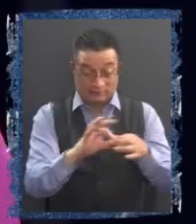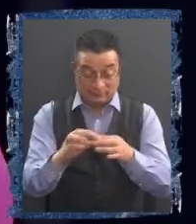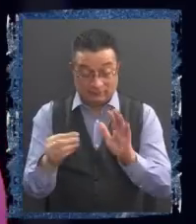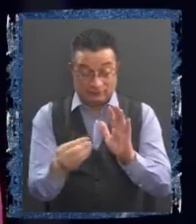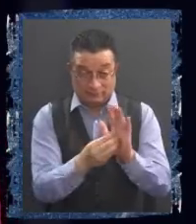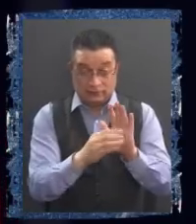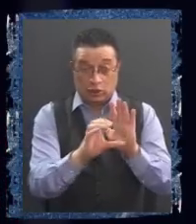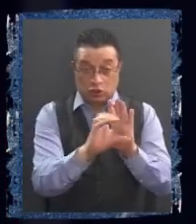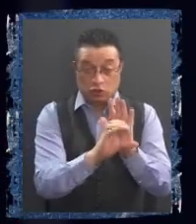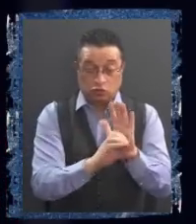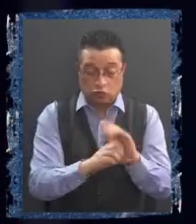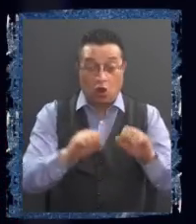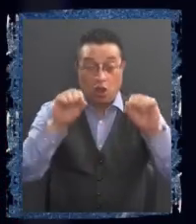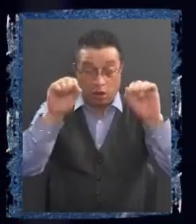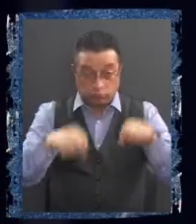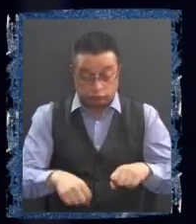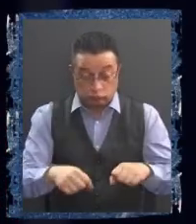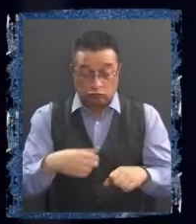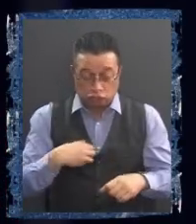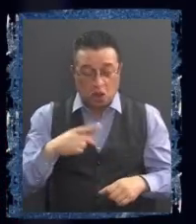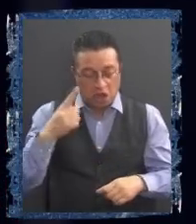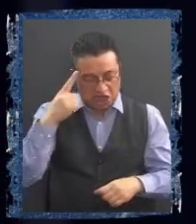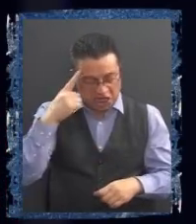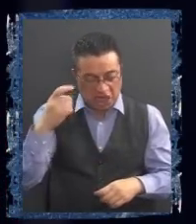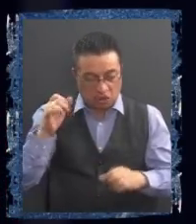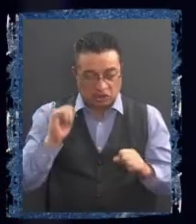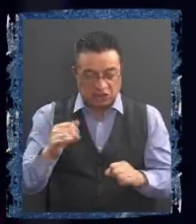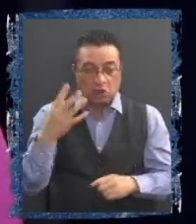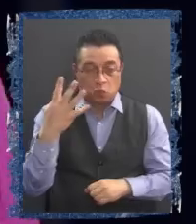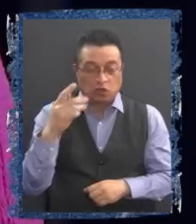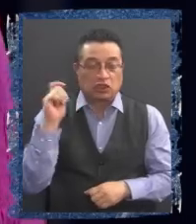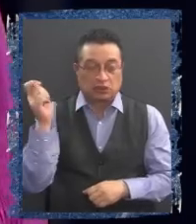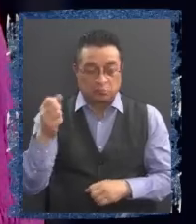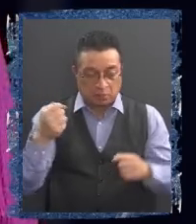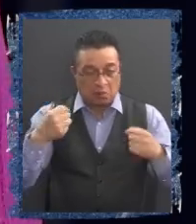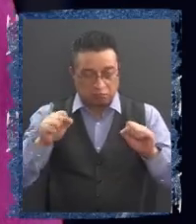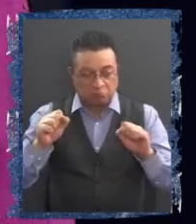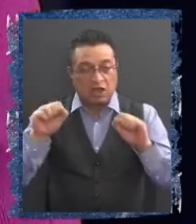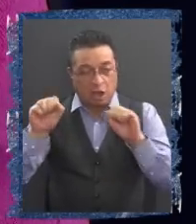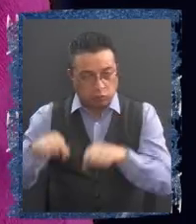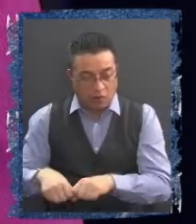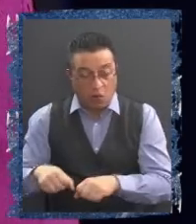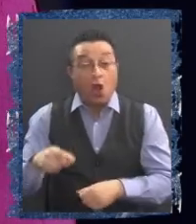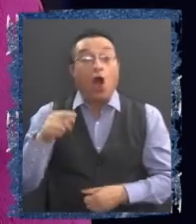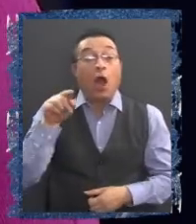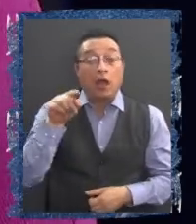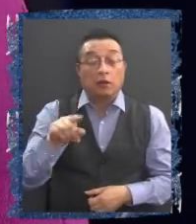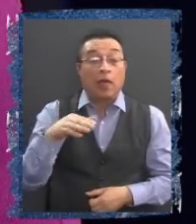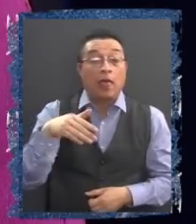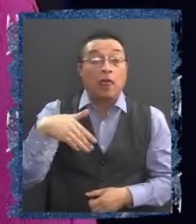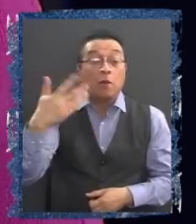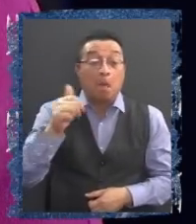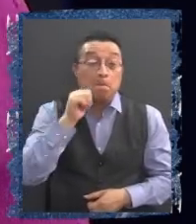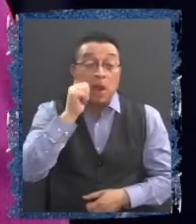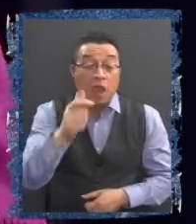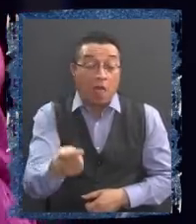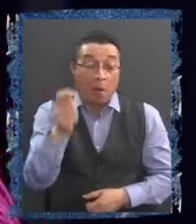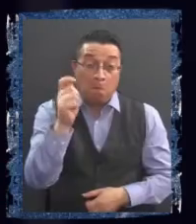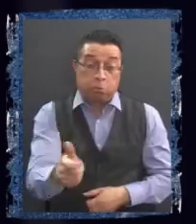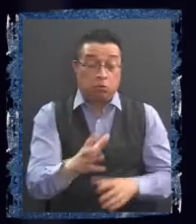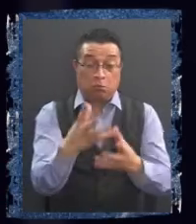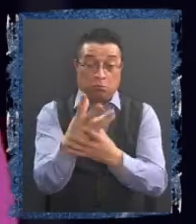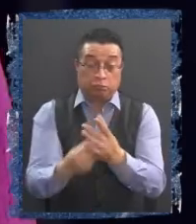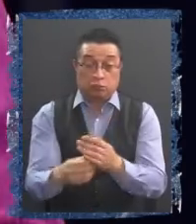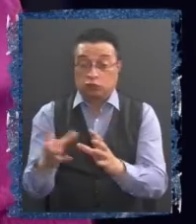y la aprobemos, como así espero que sea, el 4 de septiembre, no significa que el día siguiente se van los 3 millones